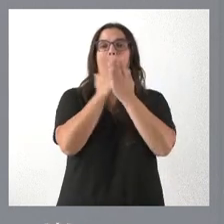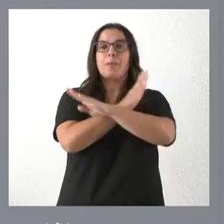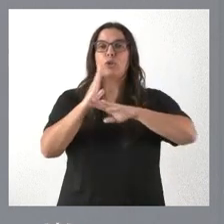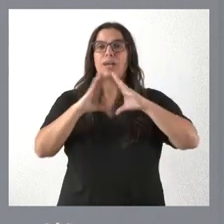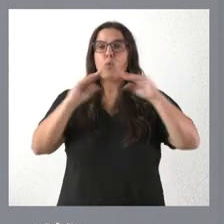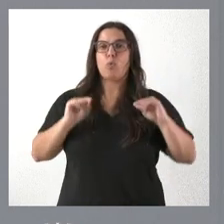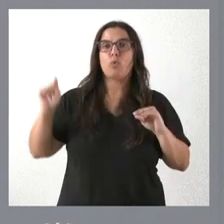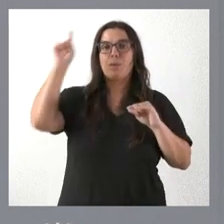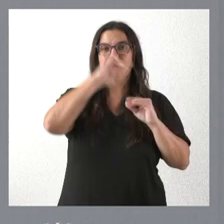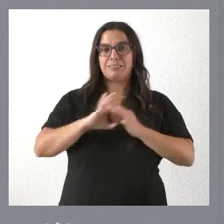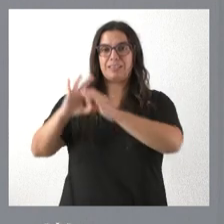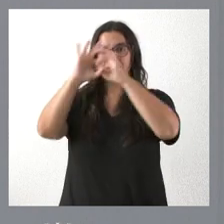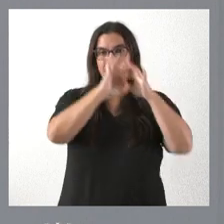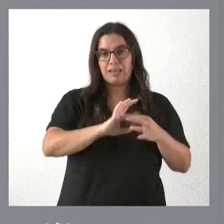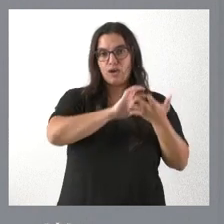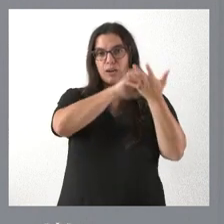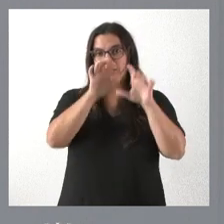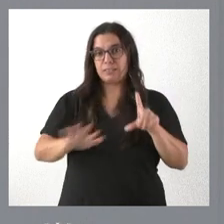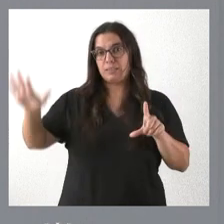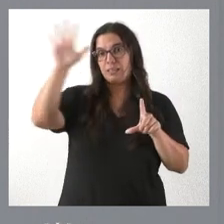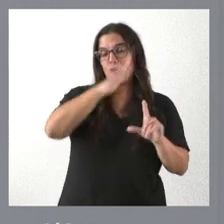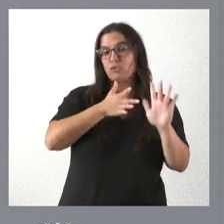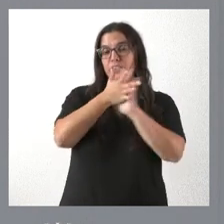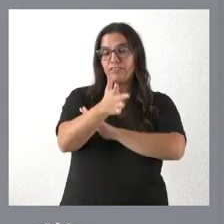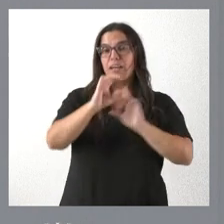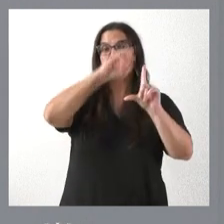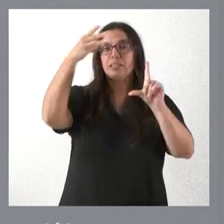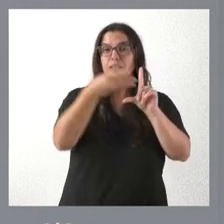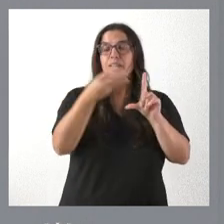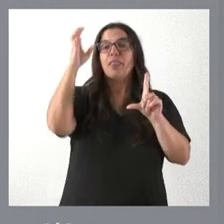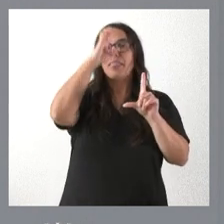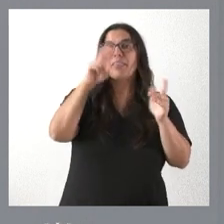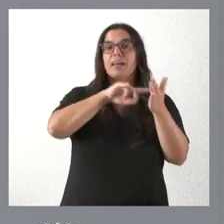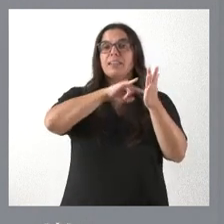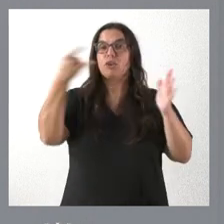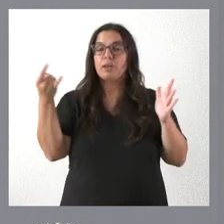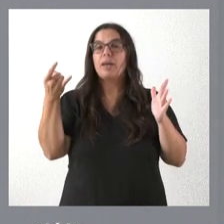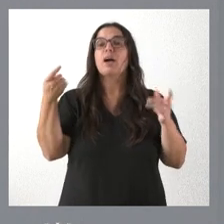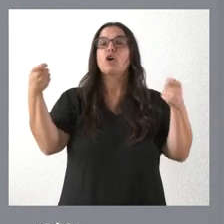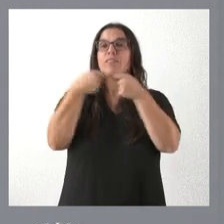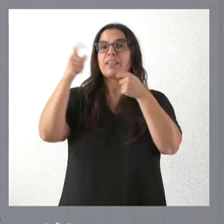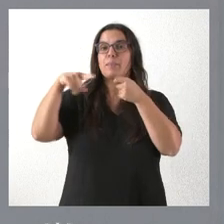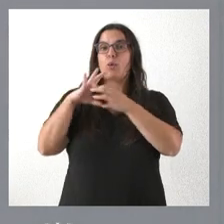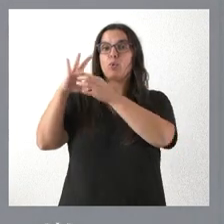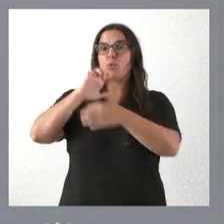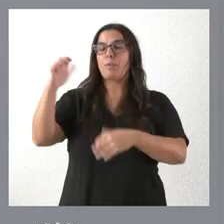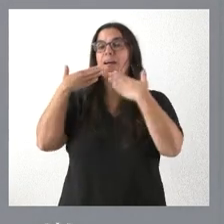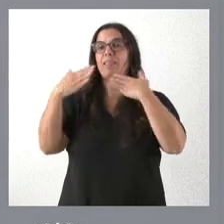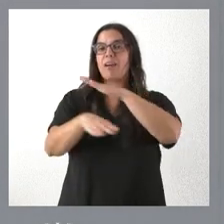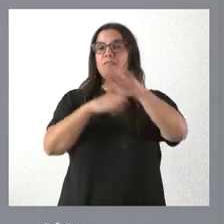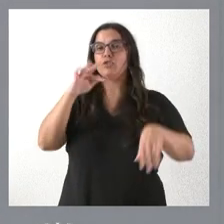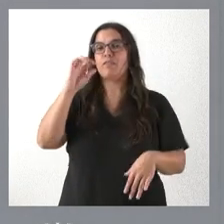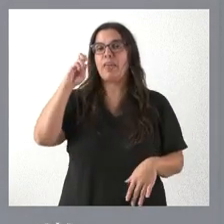de nuestra comunidad Autónoma que implementará el portal de ciencia y tecnología con financiado también con la Unión Europea en este caso con fondos